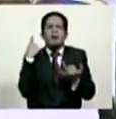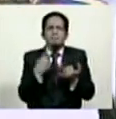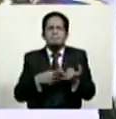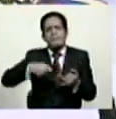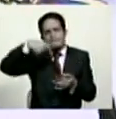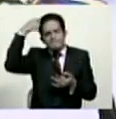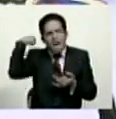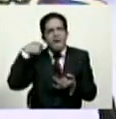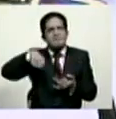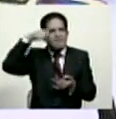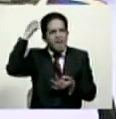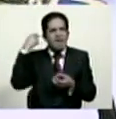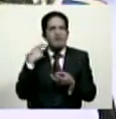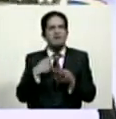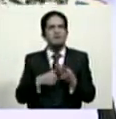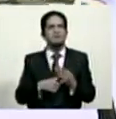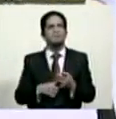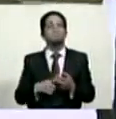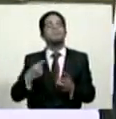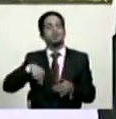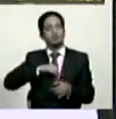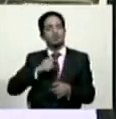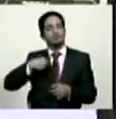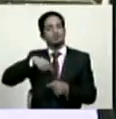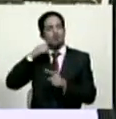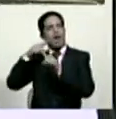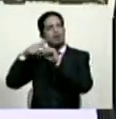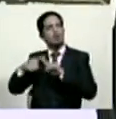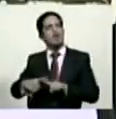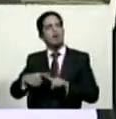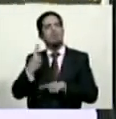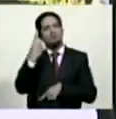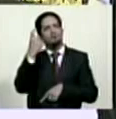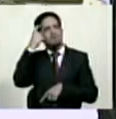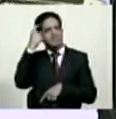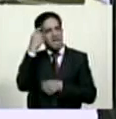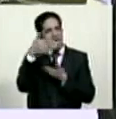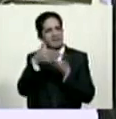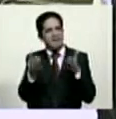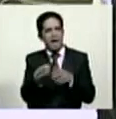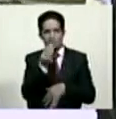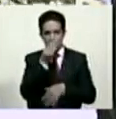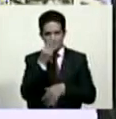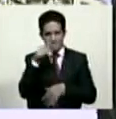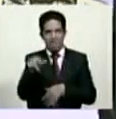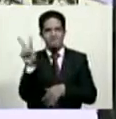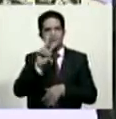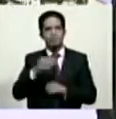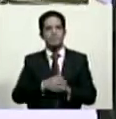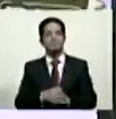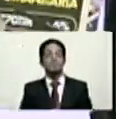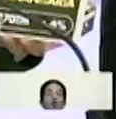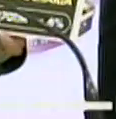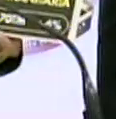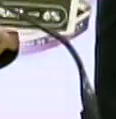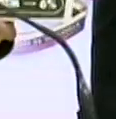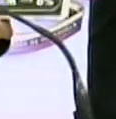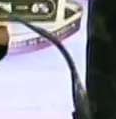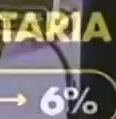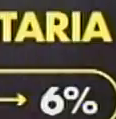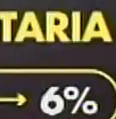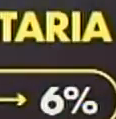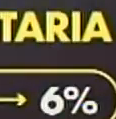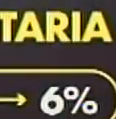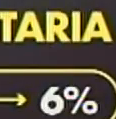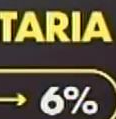sacamos un cálculo de lo que significa un día de CLAP para Venezuela. En un día, nosotros entregamos